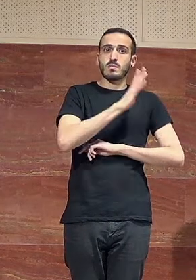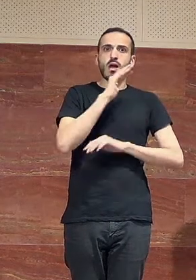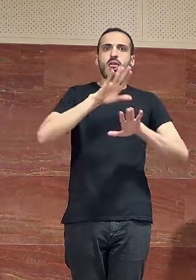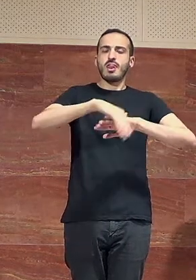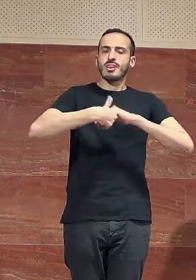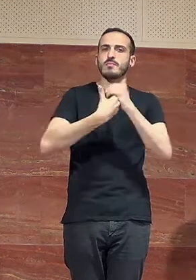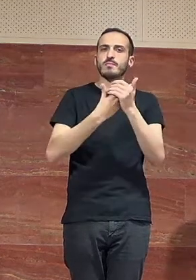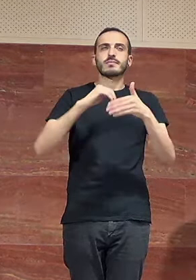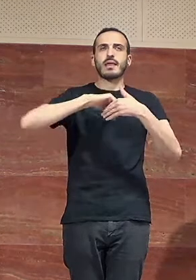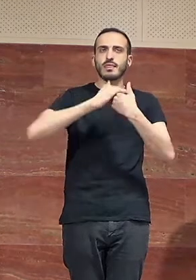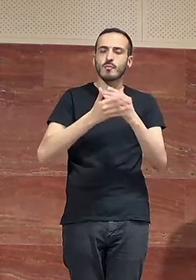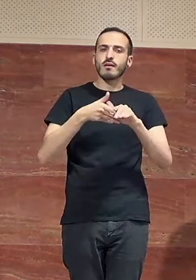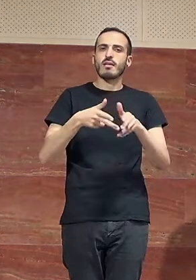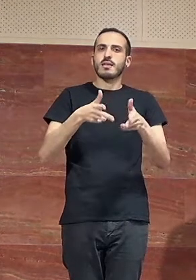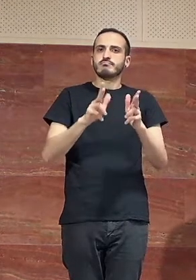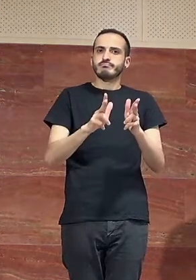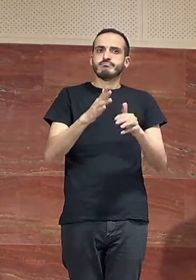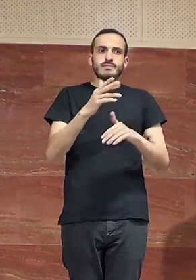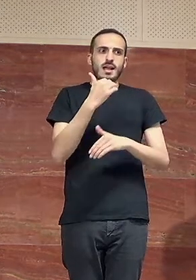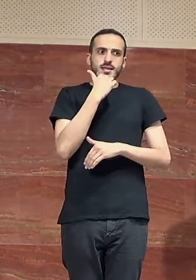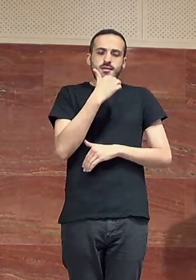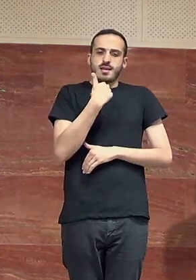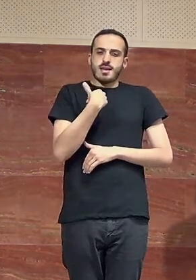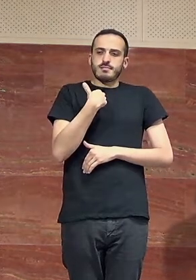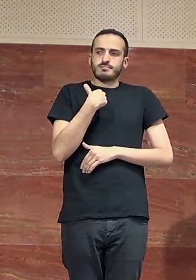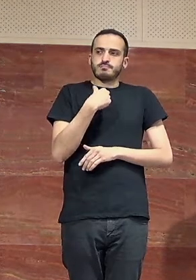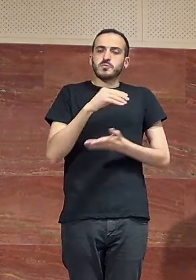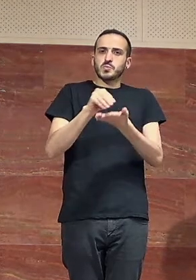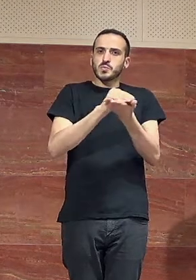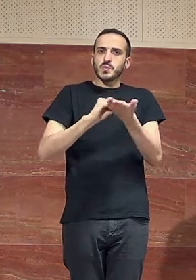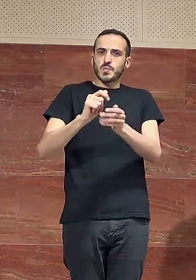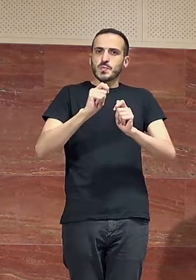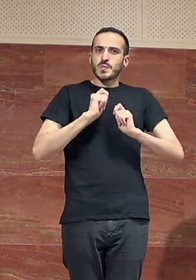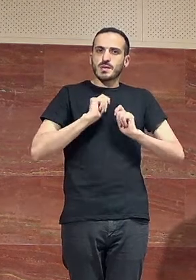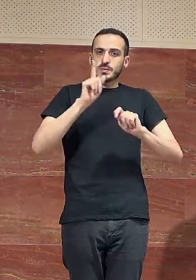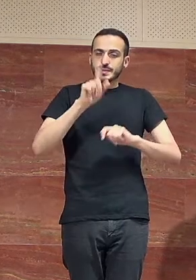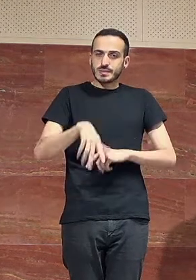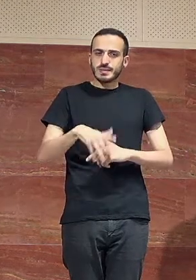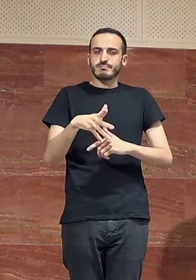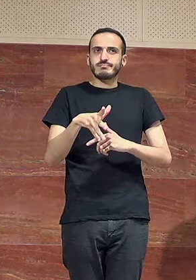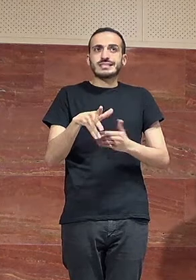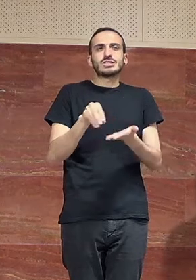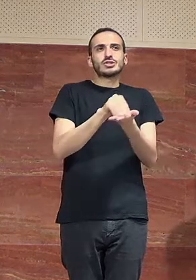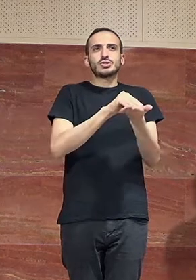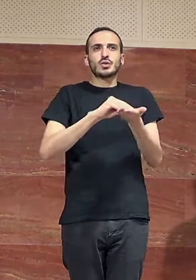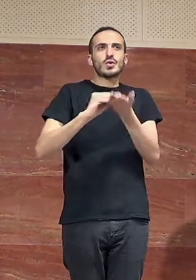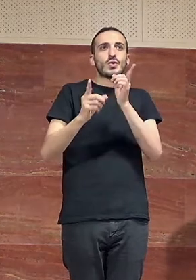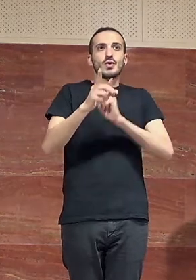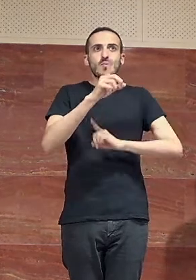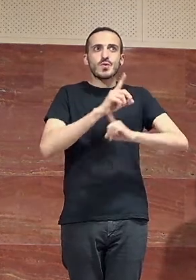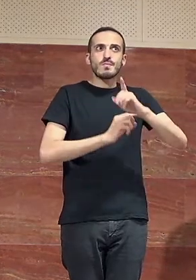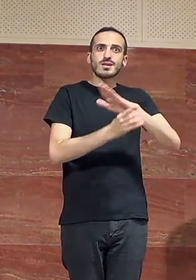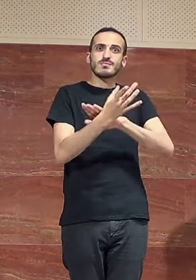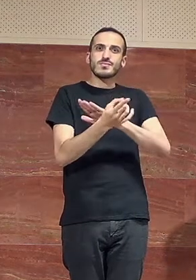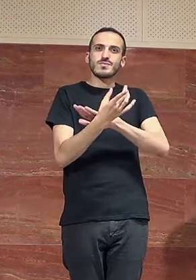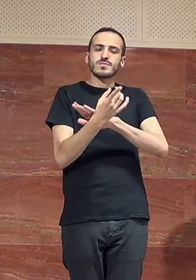nuestra solución, vuelve a ser otra vez tener más democracia la parte que puede darnos la solución a los problemas que ahora nos